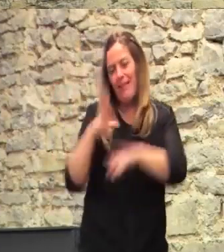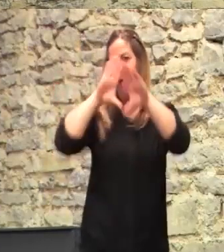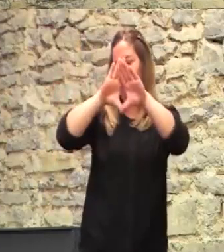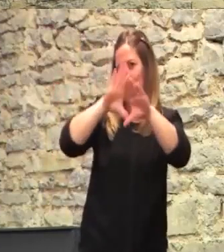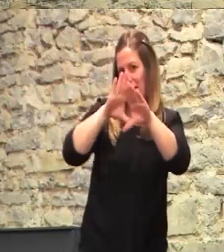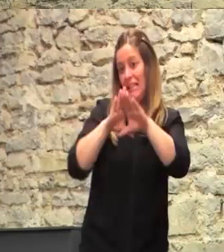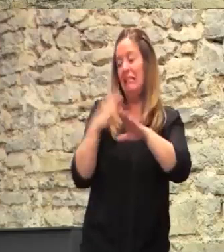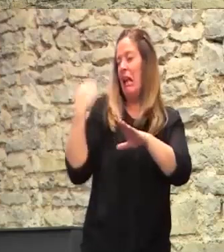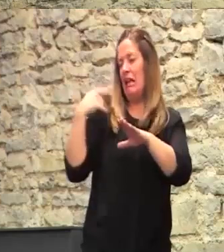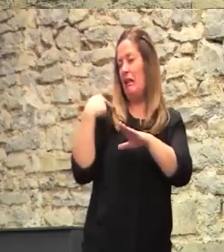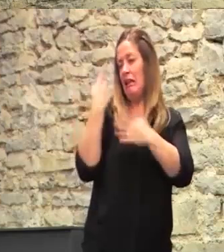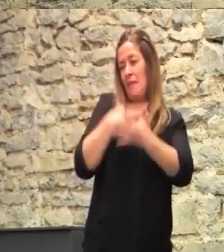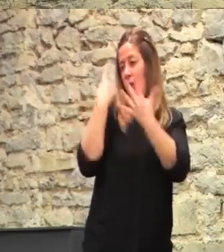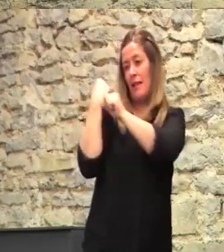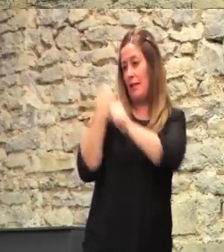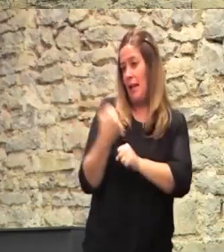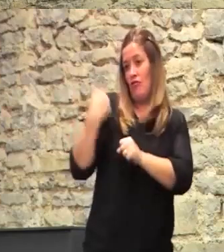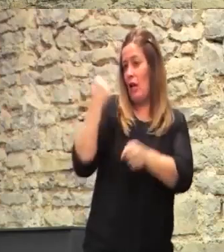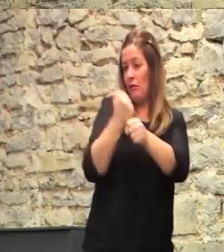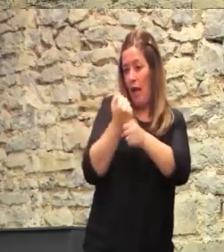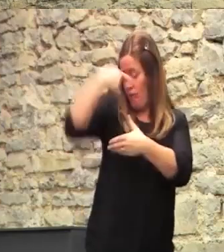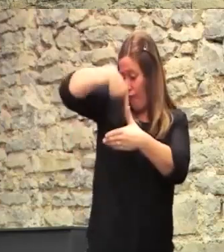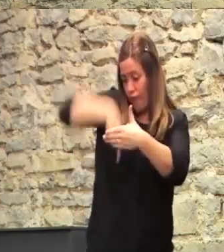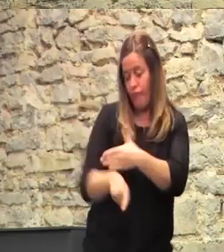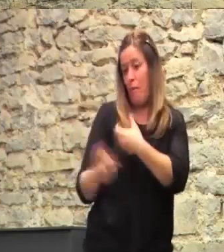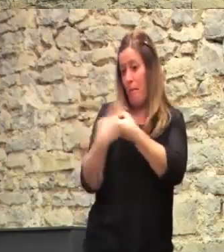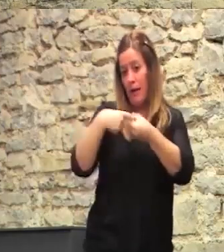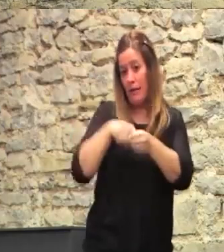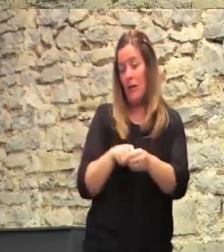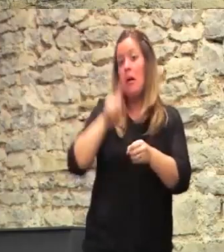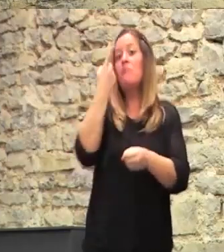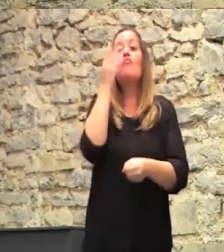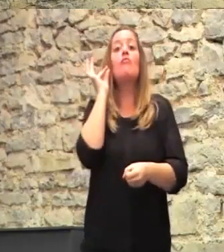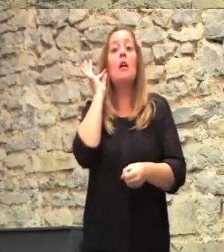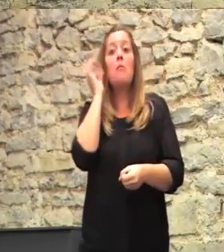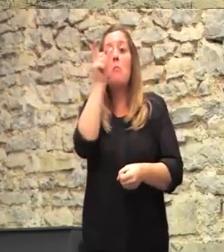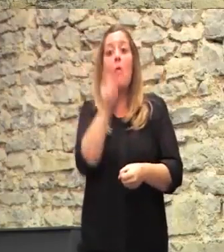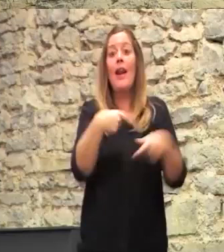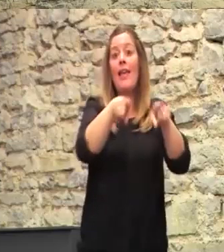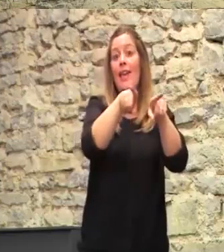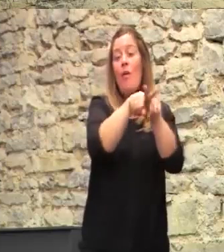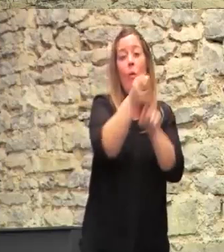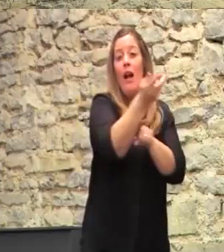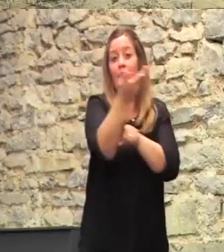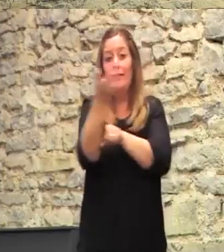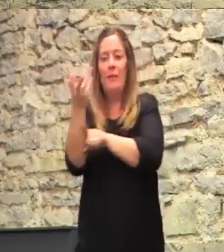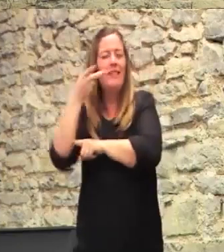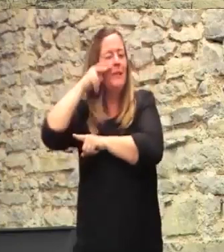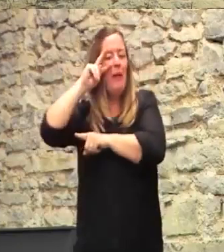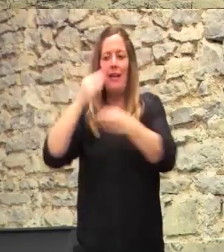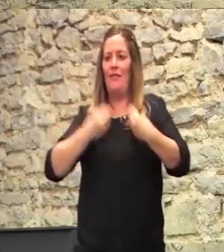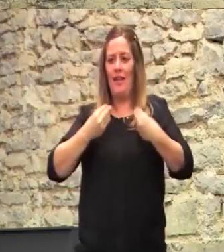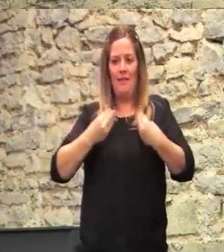mundo laboral desde hace 16 años es decir una mujer como tantas con diferentes y numerosas experiencias de